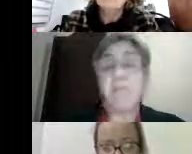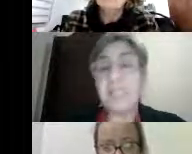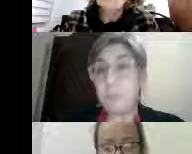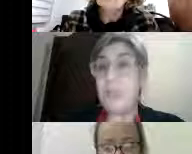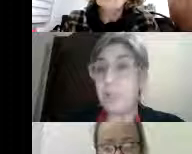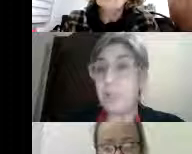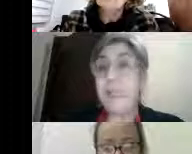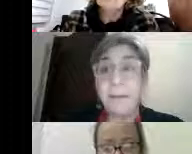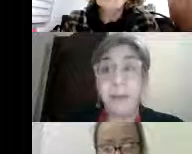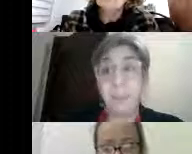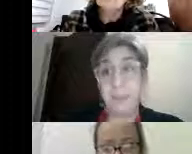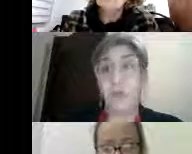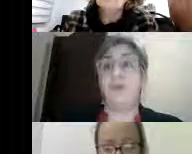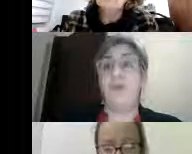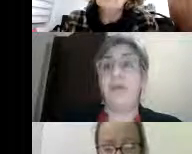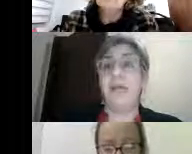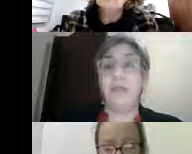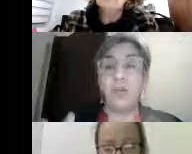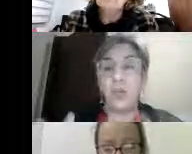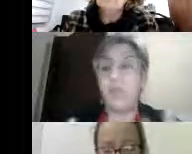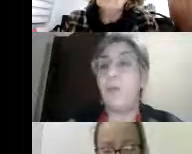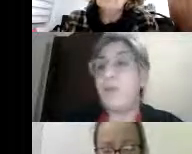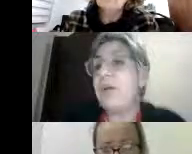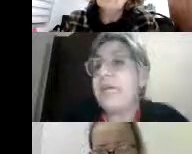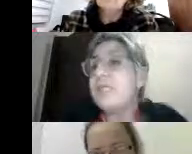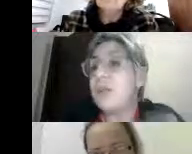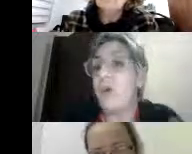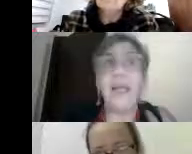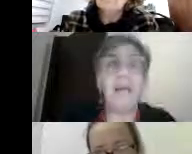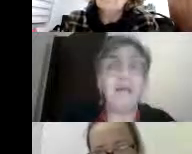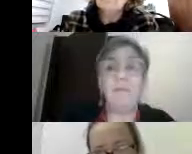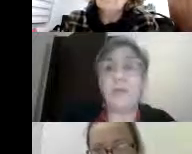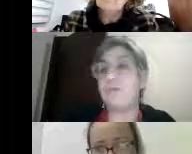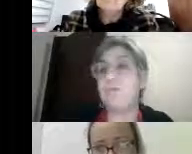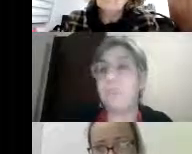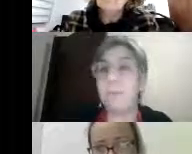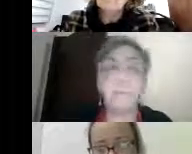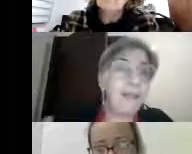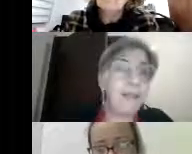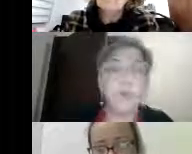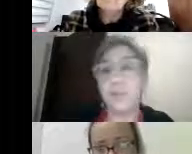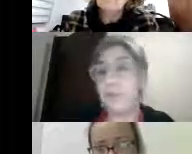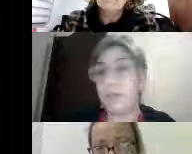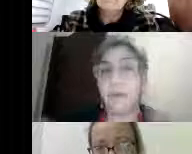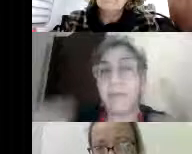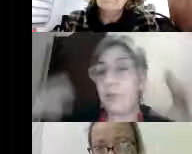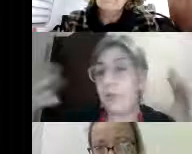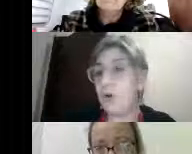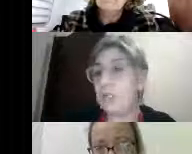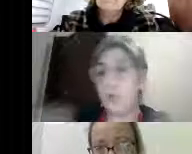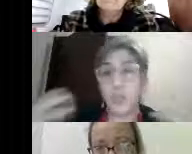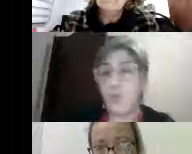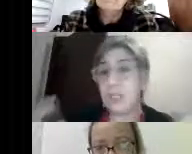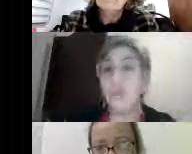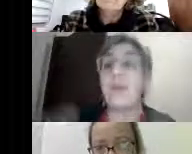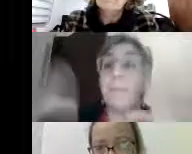que quizás puede ser opinable, pero esto que yo les muestro es lo que los médicos y bueno, y también